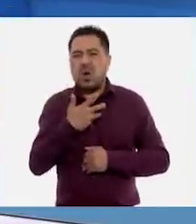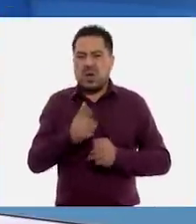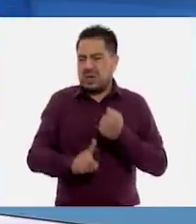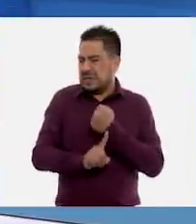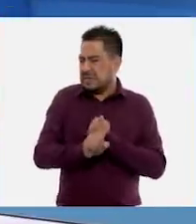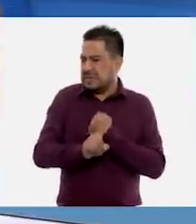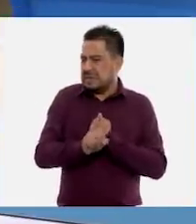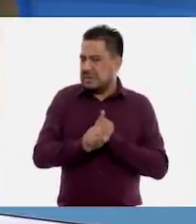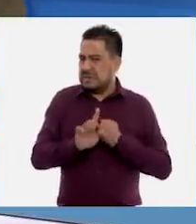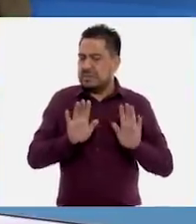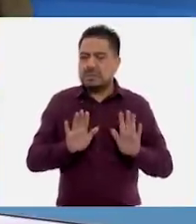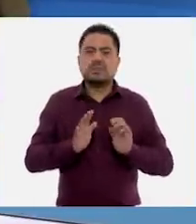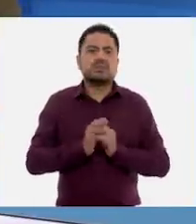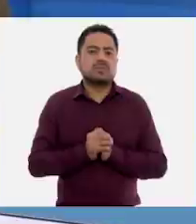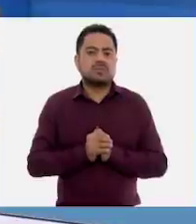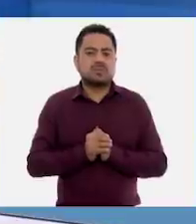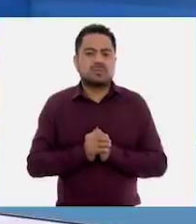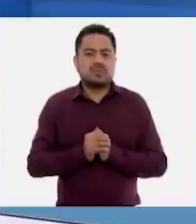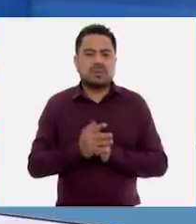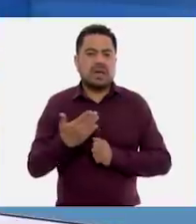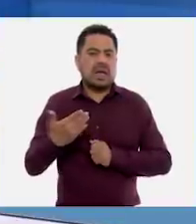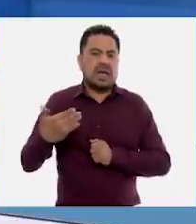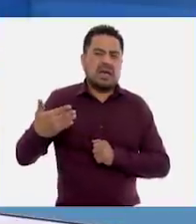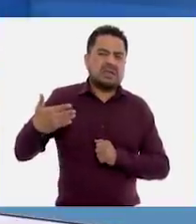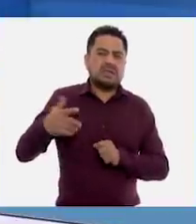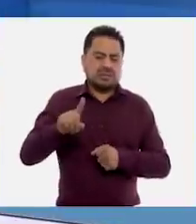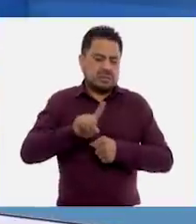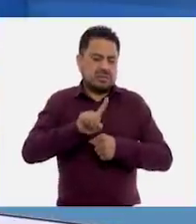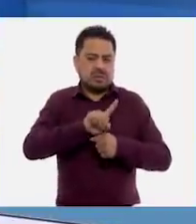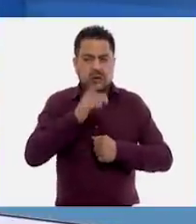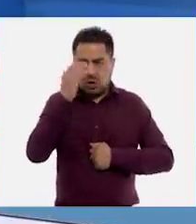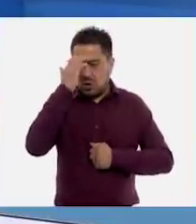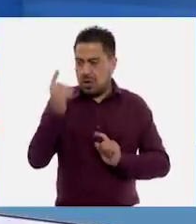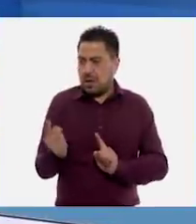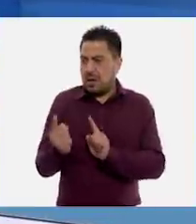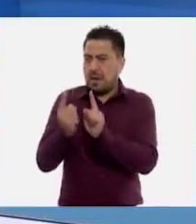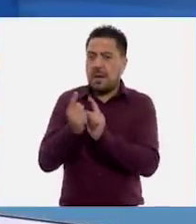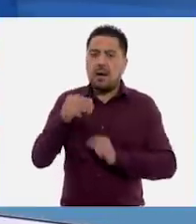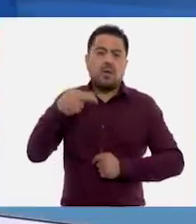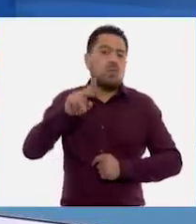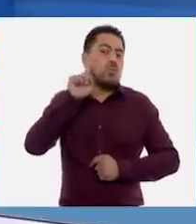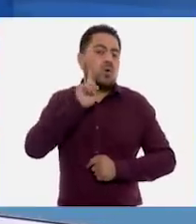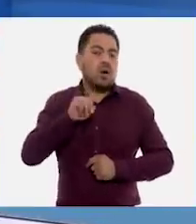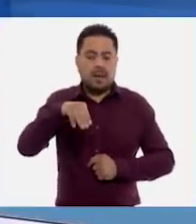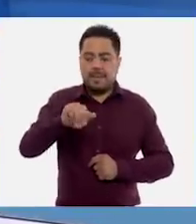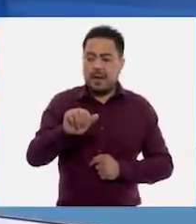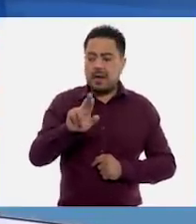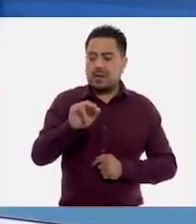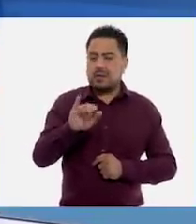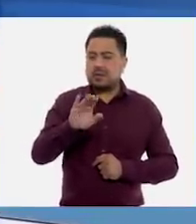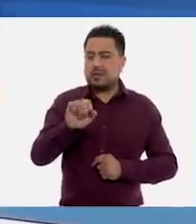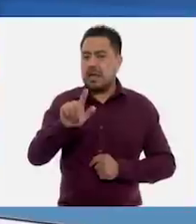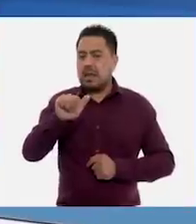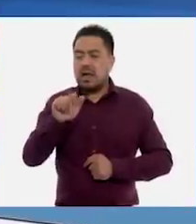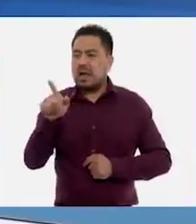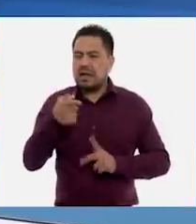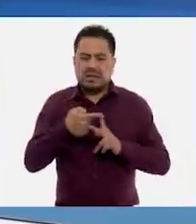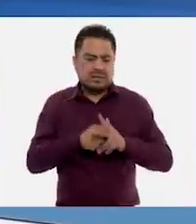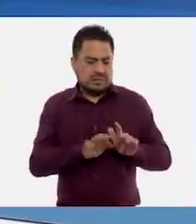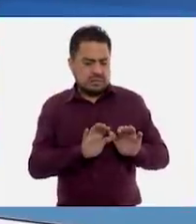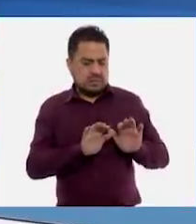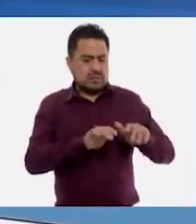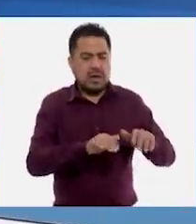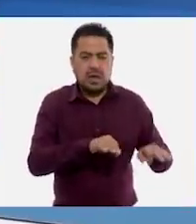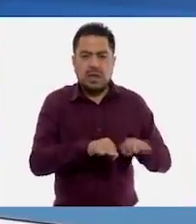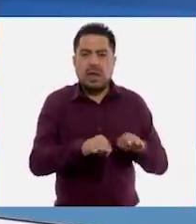problema. Hace unos días conocí a Marisela. ella recién entró a trabajar